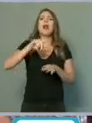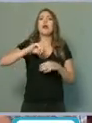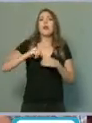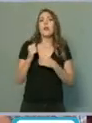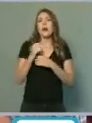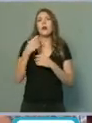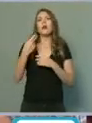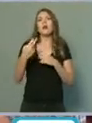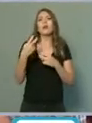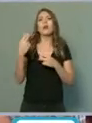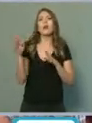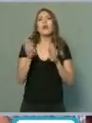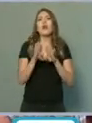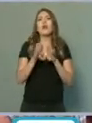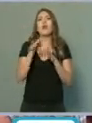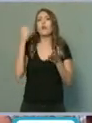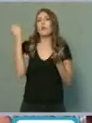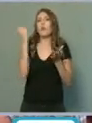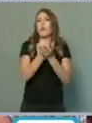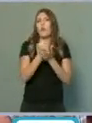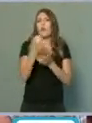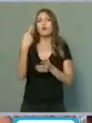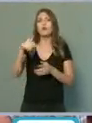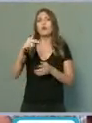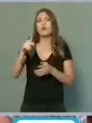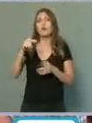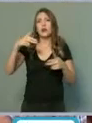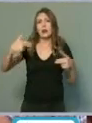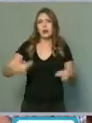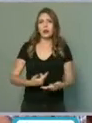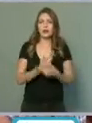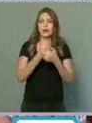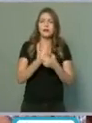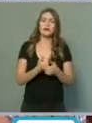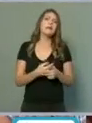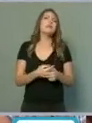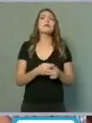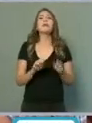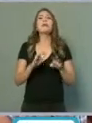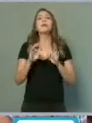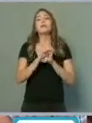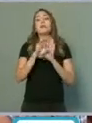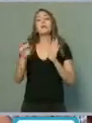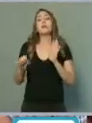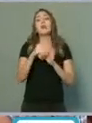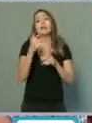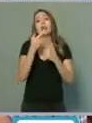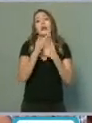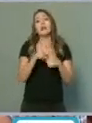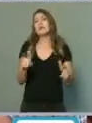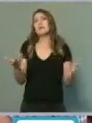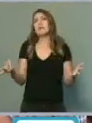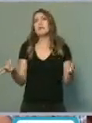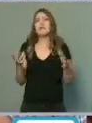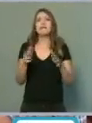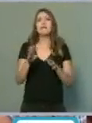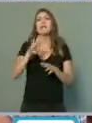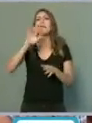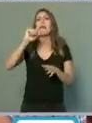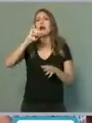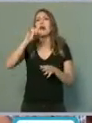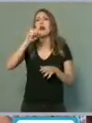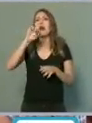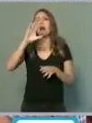a veces ahorita, por ejemplo, lo que decías, Andrés, vamos a liberar en tal zona del país, ¿por qué no en Baja